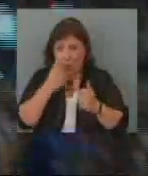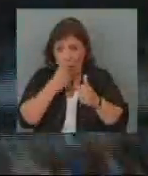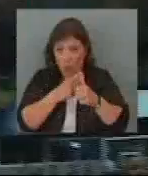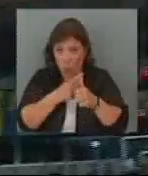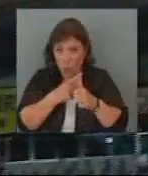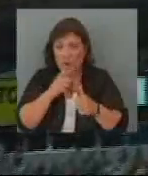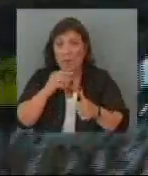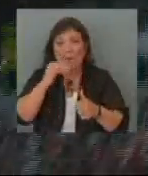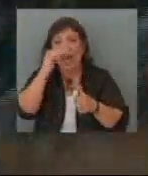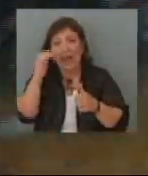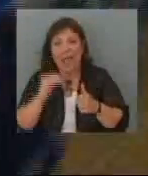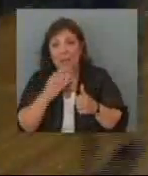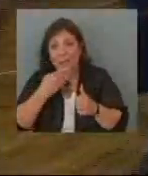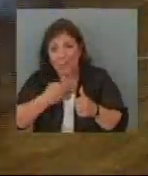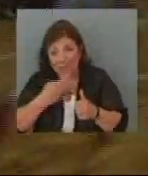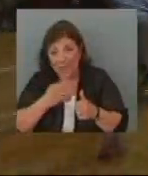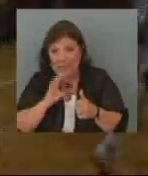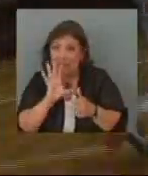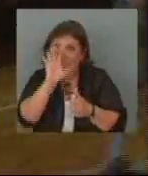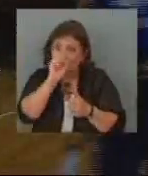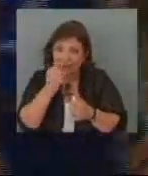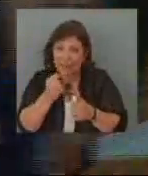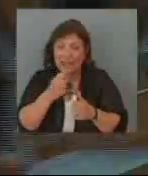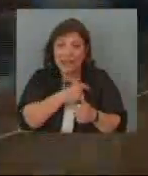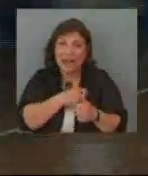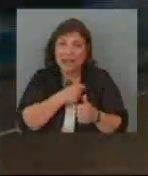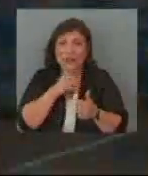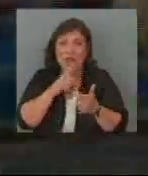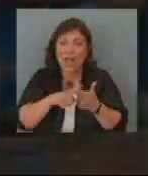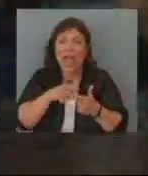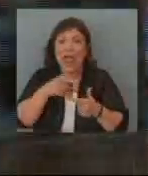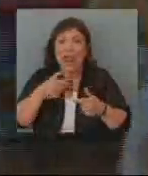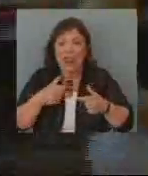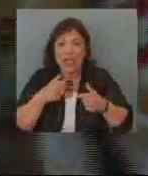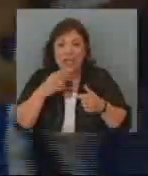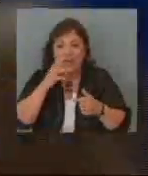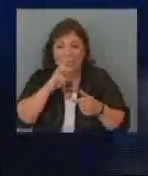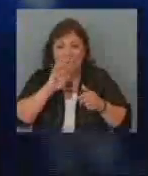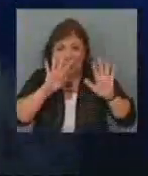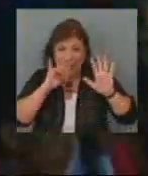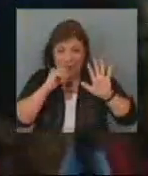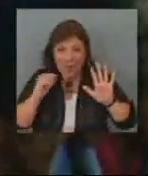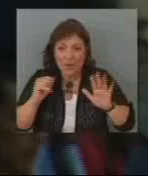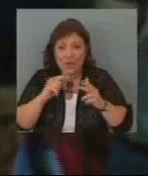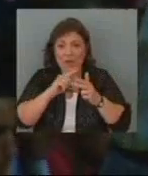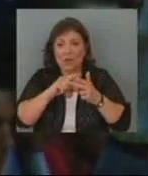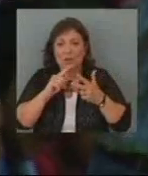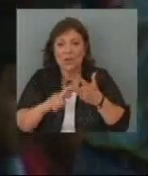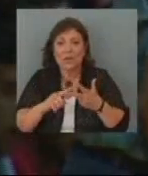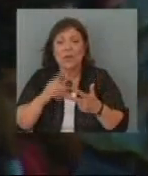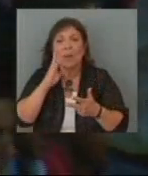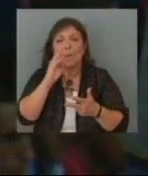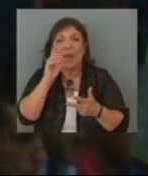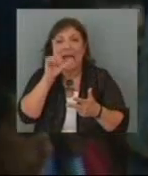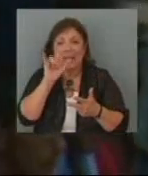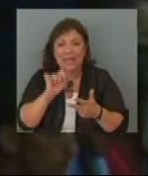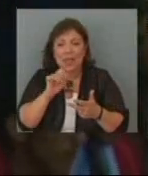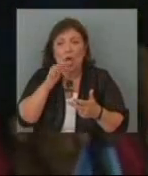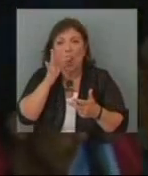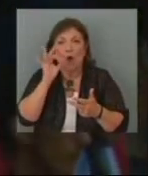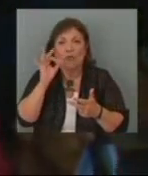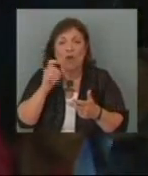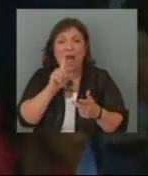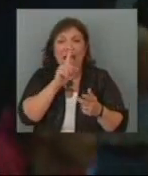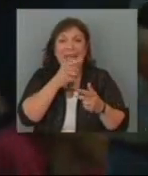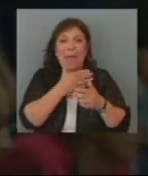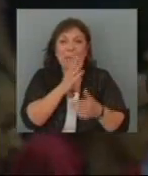ronda del descenso, Bohemios ante Nacional en cancha del Marrón desde las 21:15, y 2 pensando en los playoffs. Hebraica con Aguada